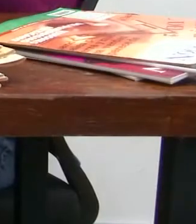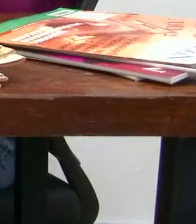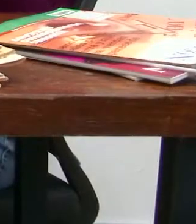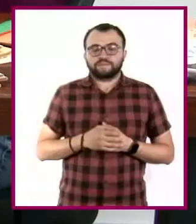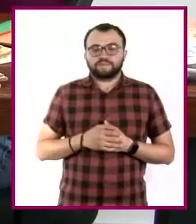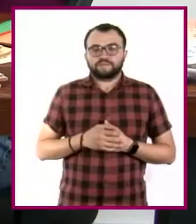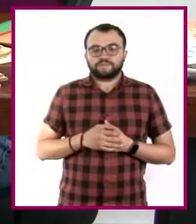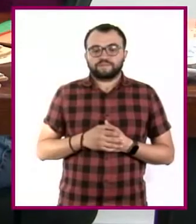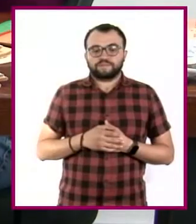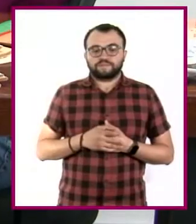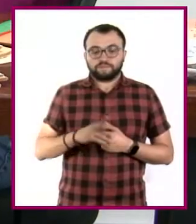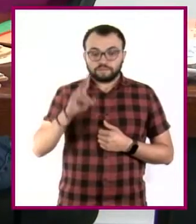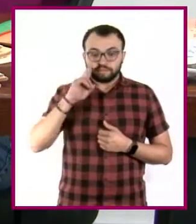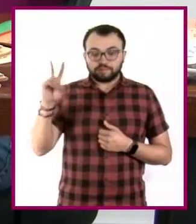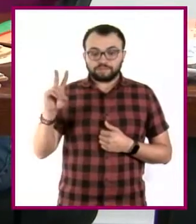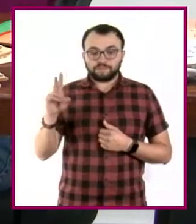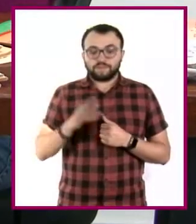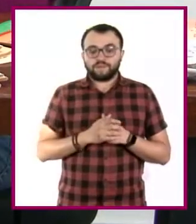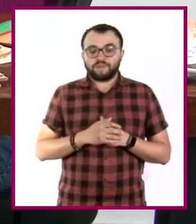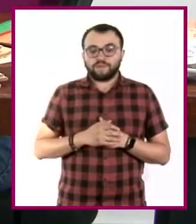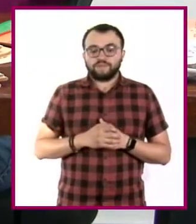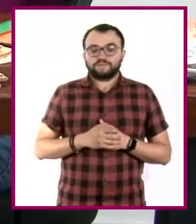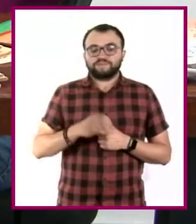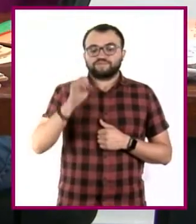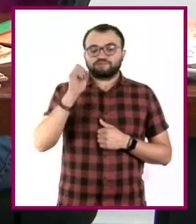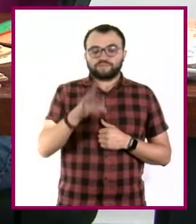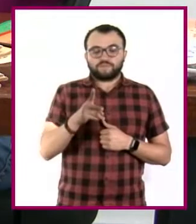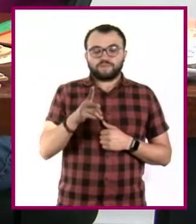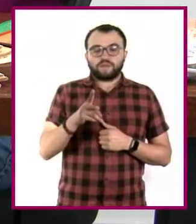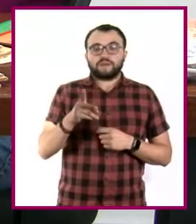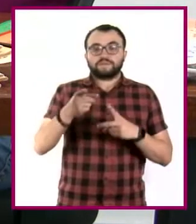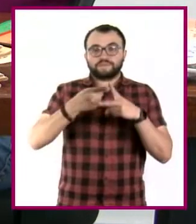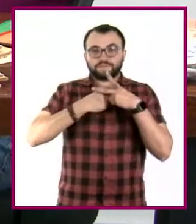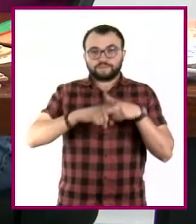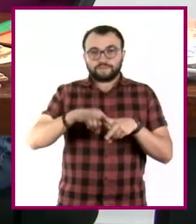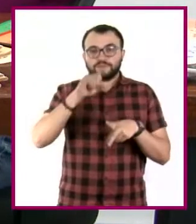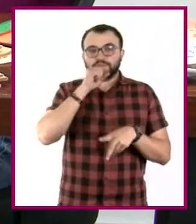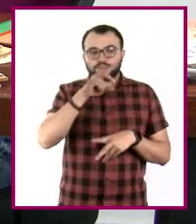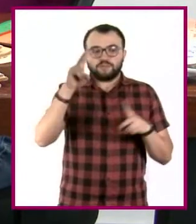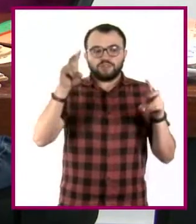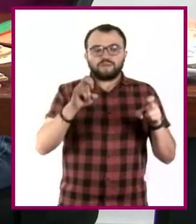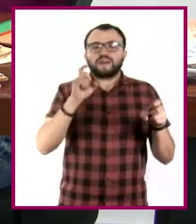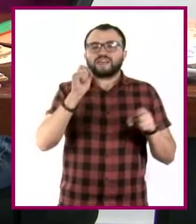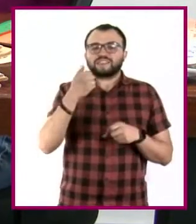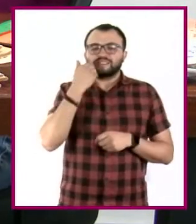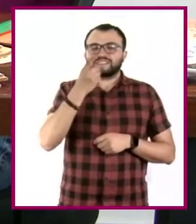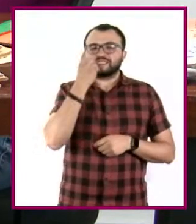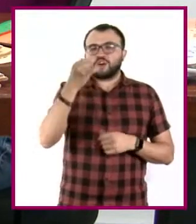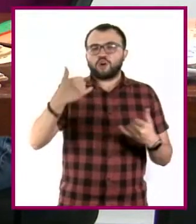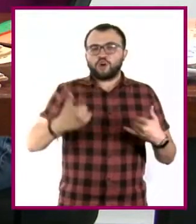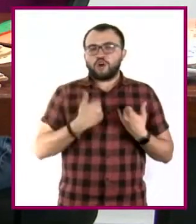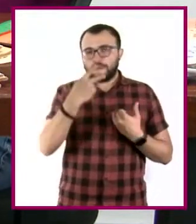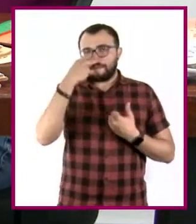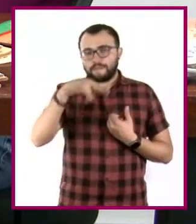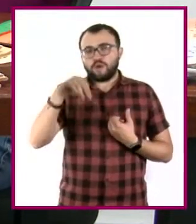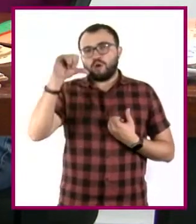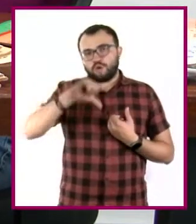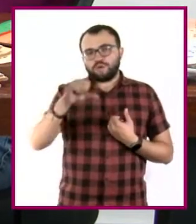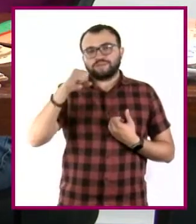Mira esto, Alfredo. A ver, ok. Continuando con el tema, ¿qué significa ser joven mexicano en el siglo